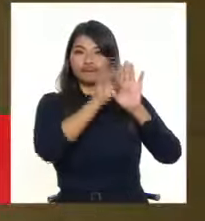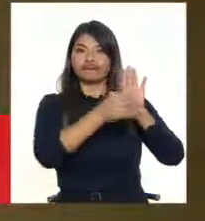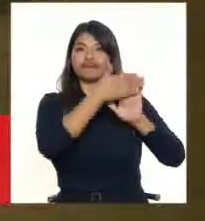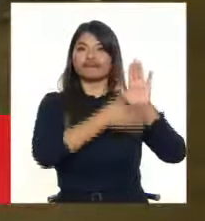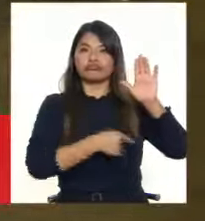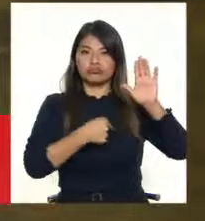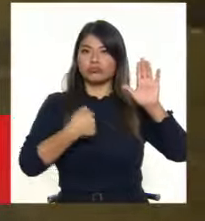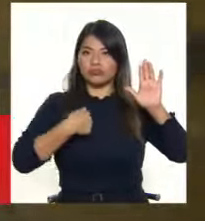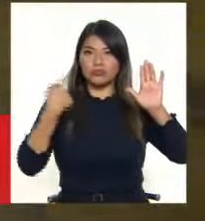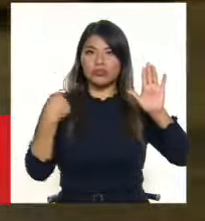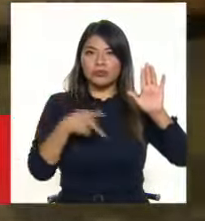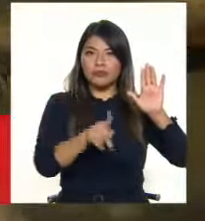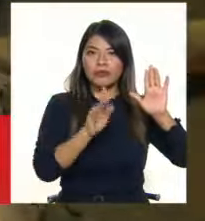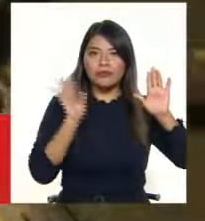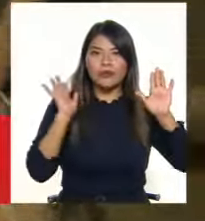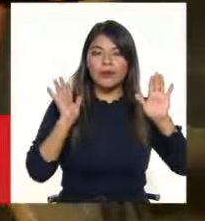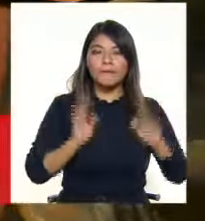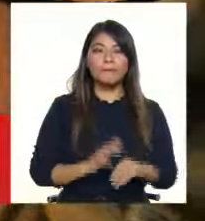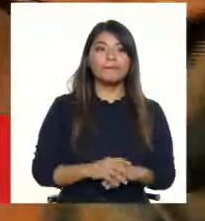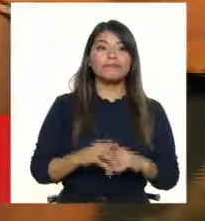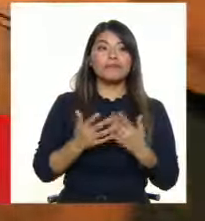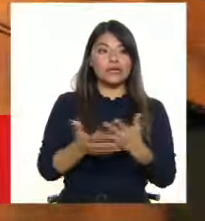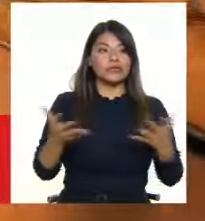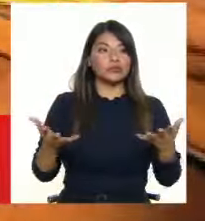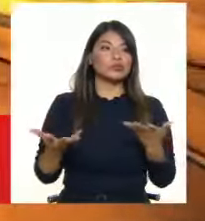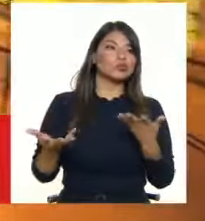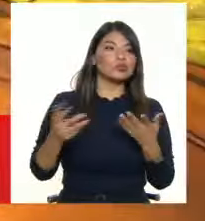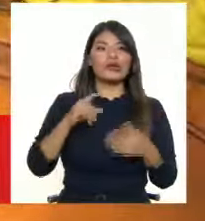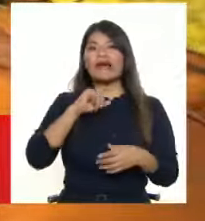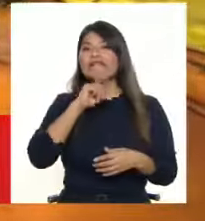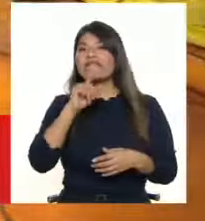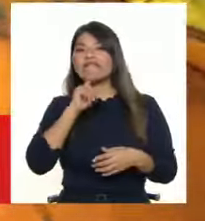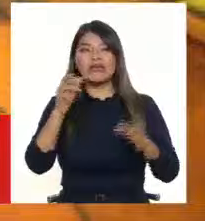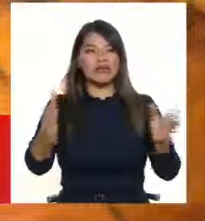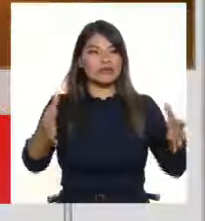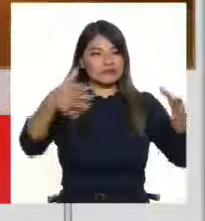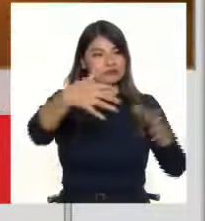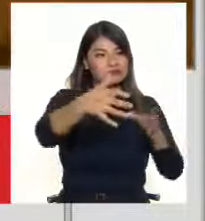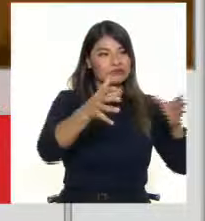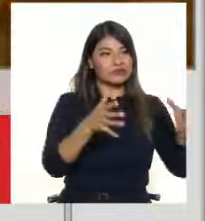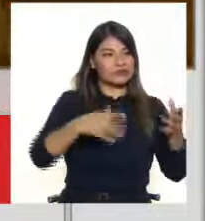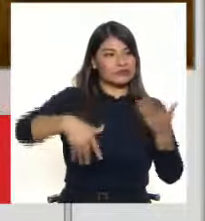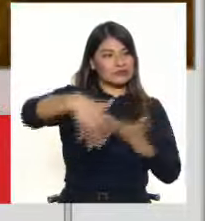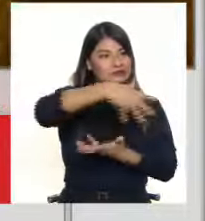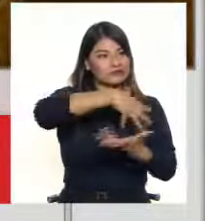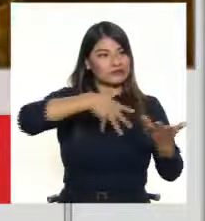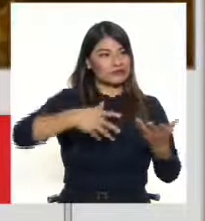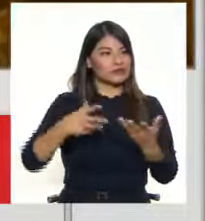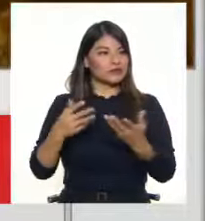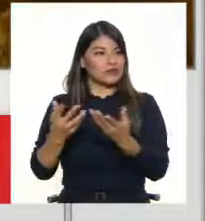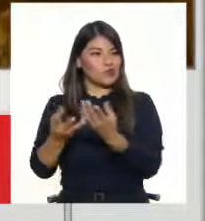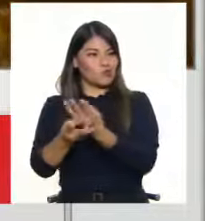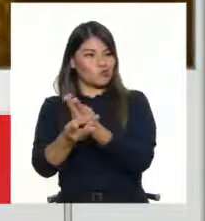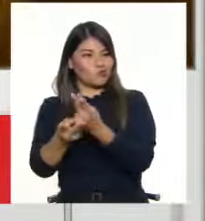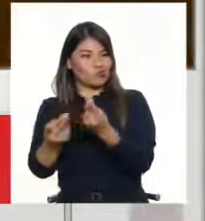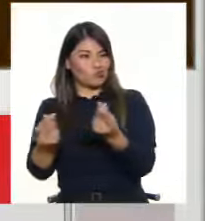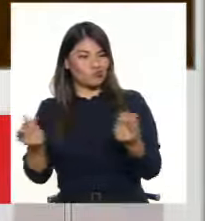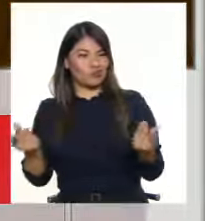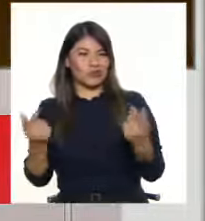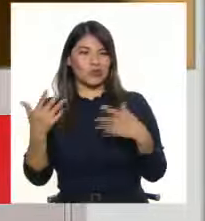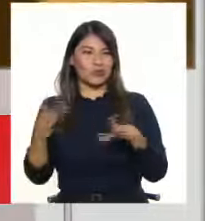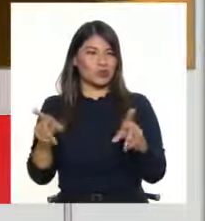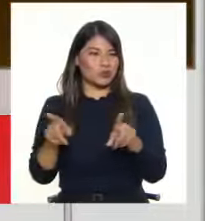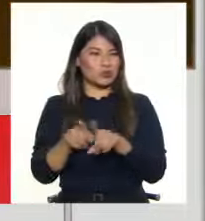puedas trabajar. Lo que estás haciendo ahora es recoger lo poco que te queda. Vemos unos fierros por acá, la estructura metálica, básicamente el plástico que estás aquí haciendo como